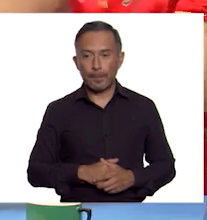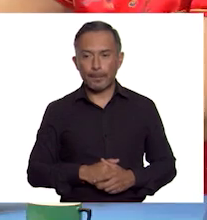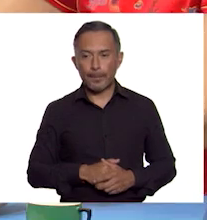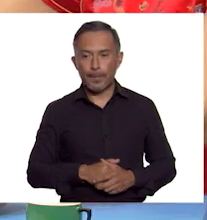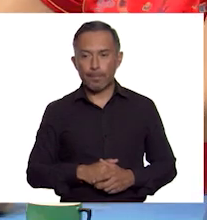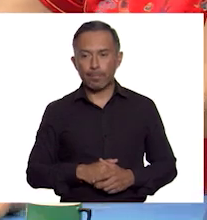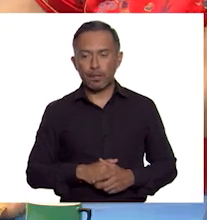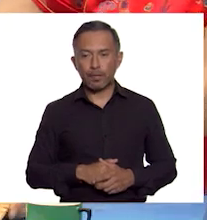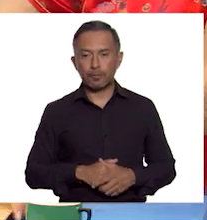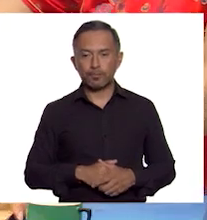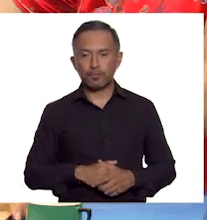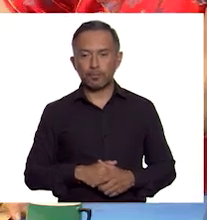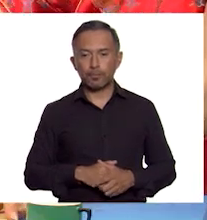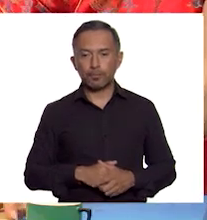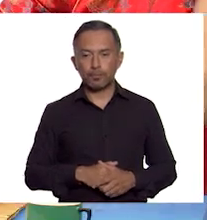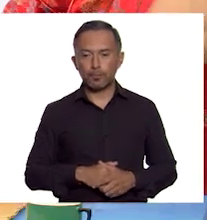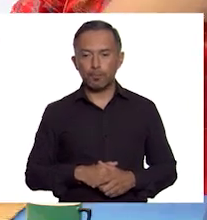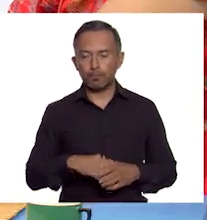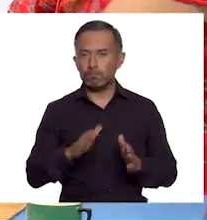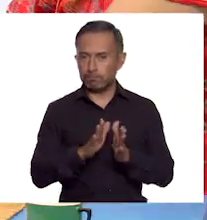Y dejémoslo por aquí.